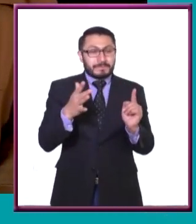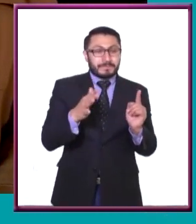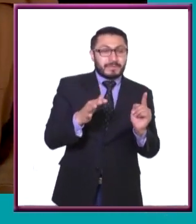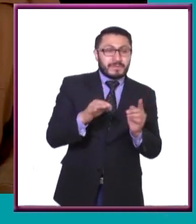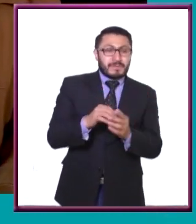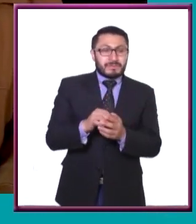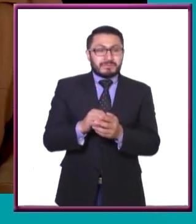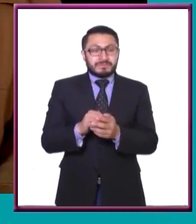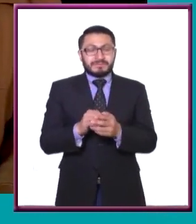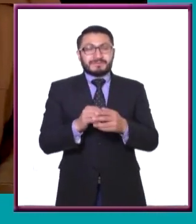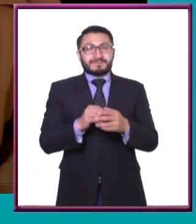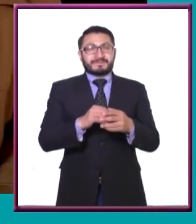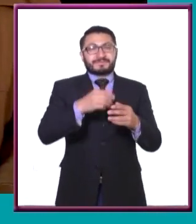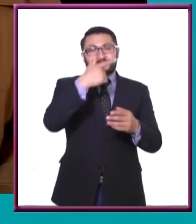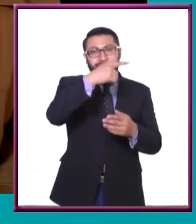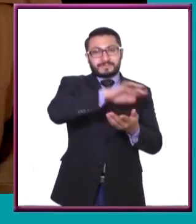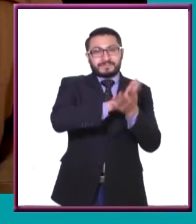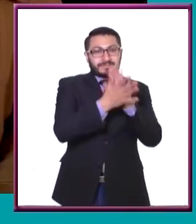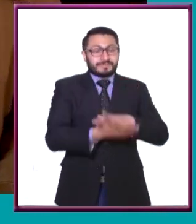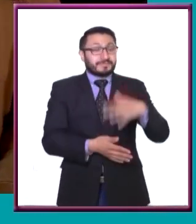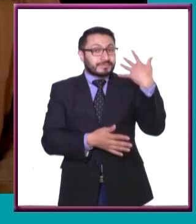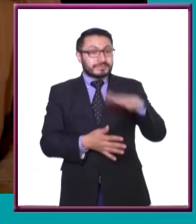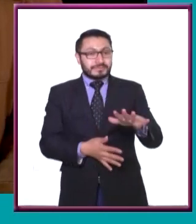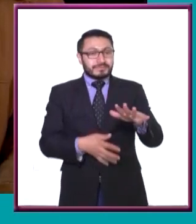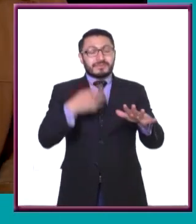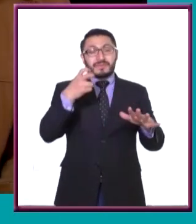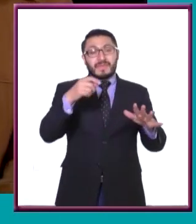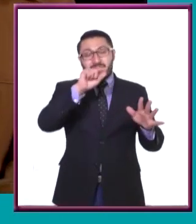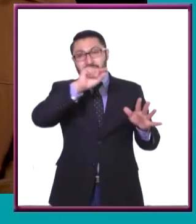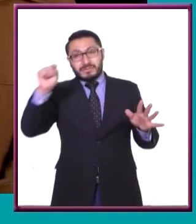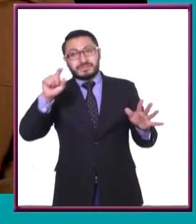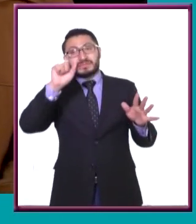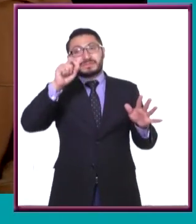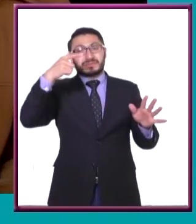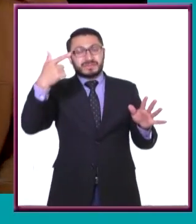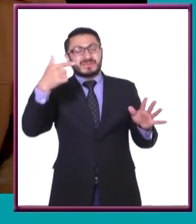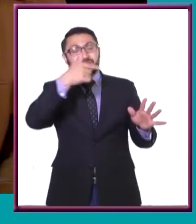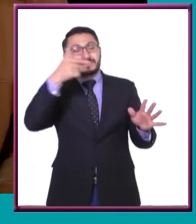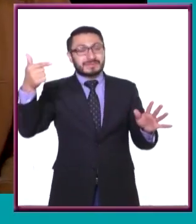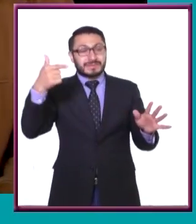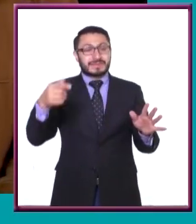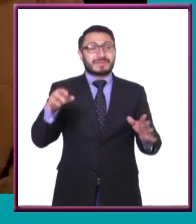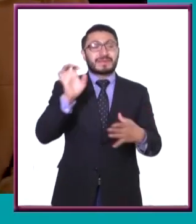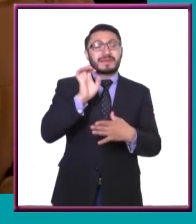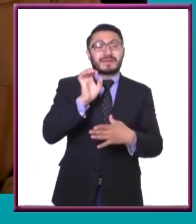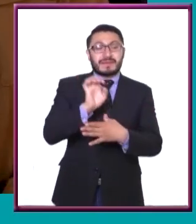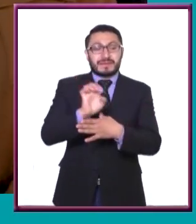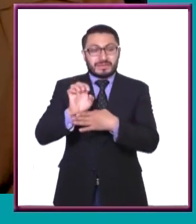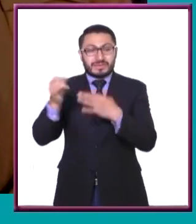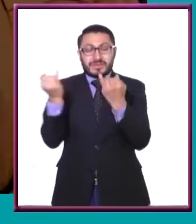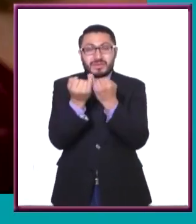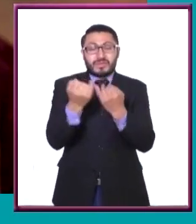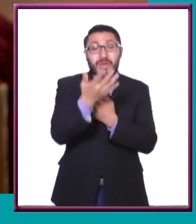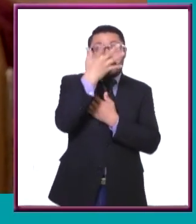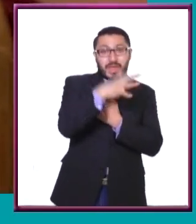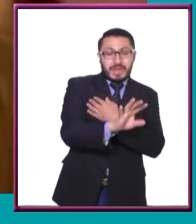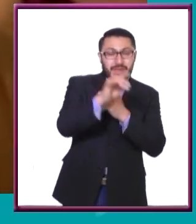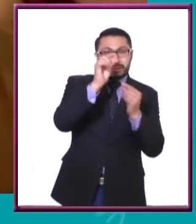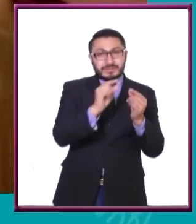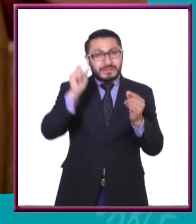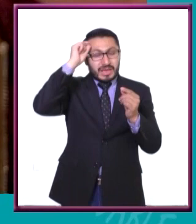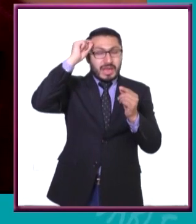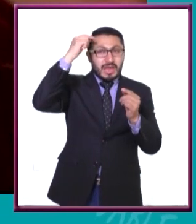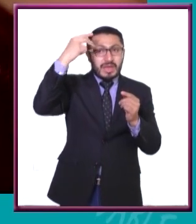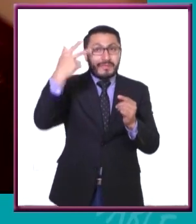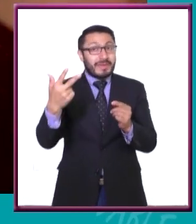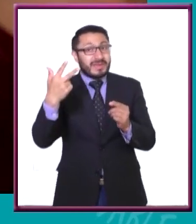estilo de Fermi, este podría ser un 10. Si tenemos un 10 aquí y 27 aquí, esto es lo mismo que 10 a